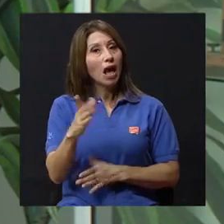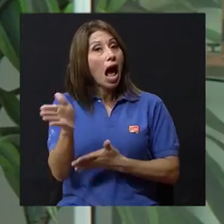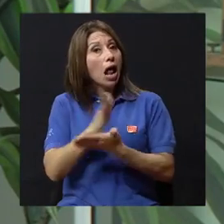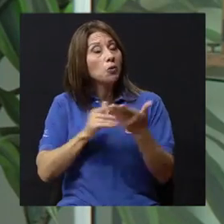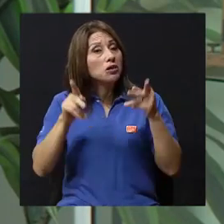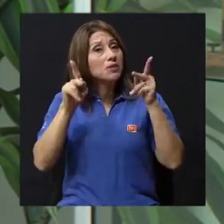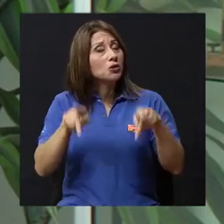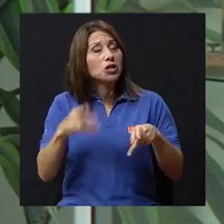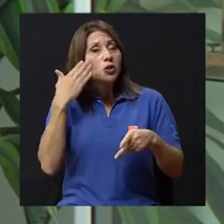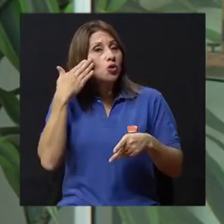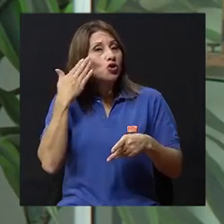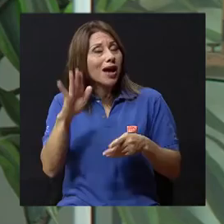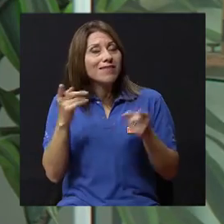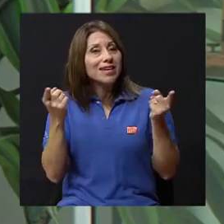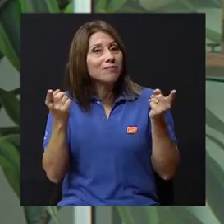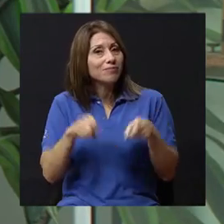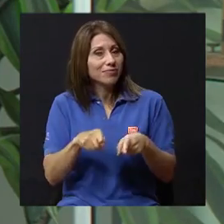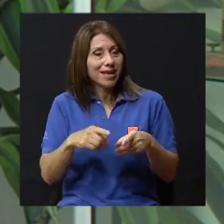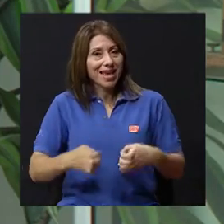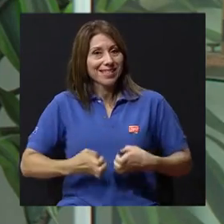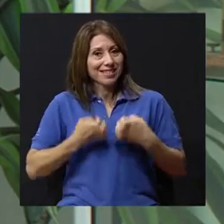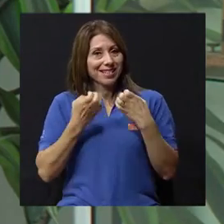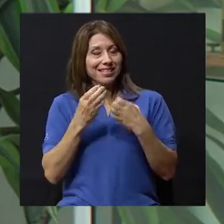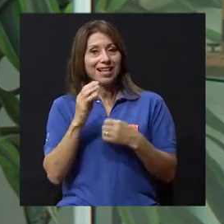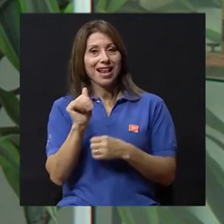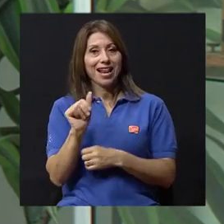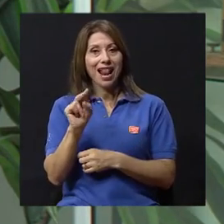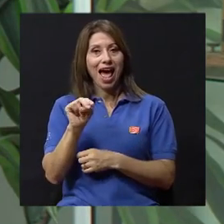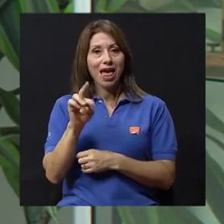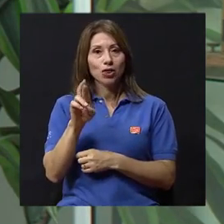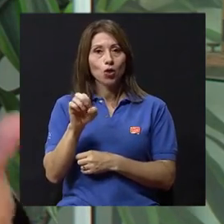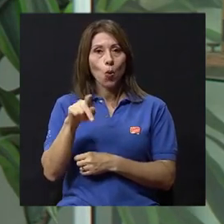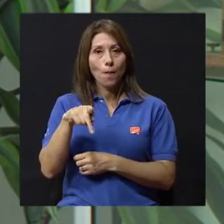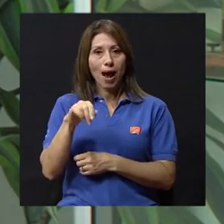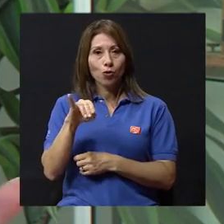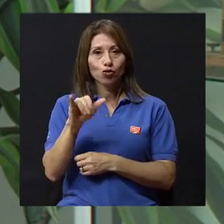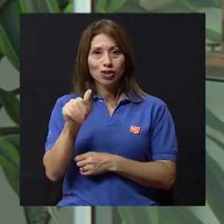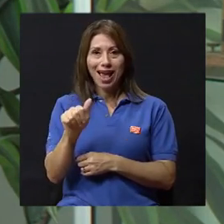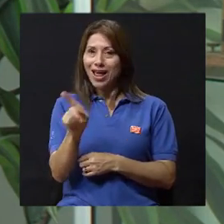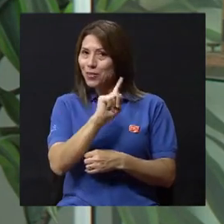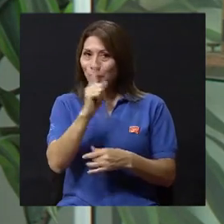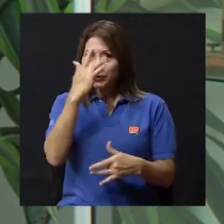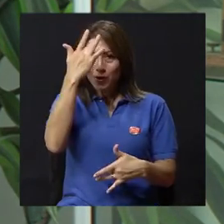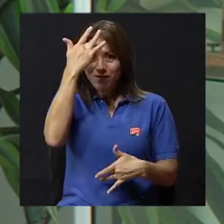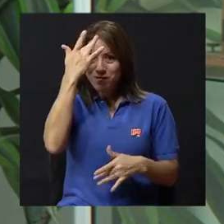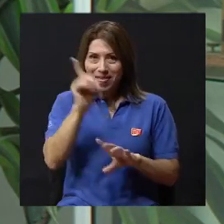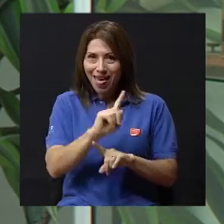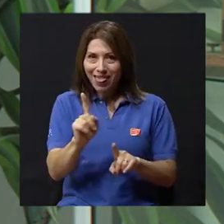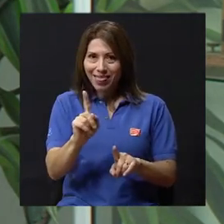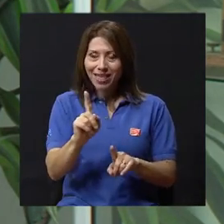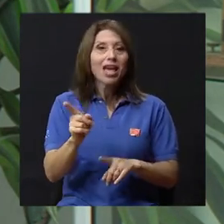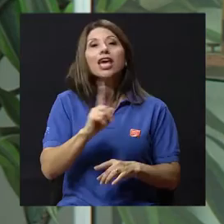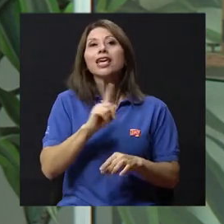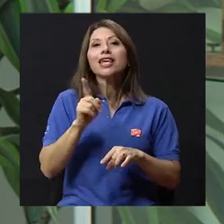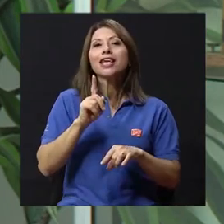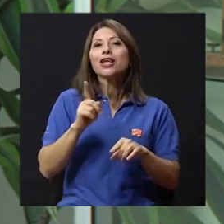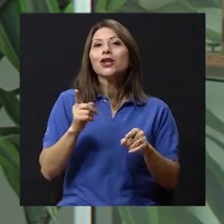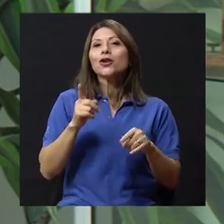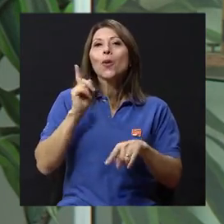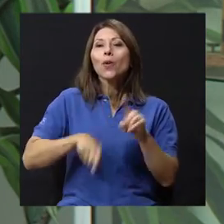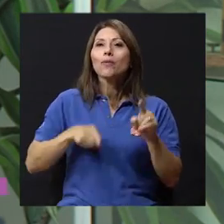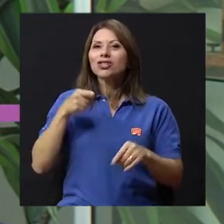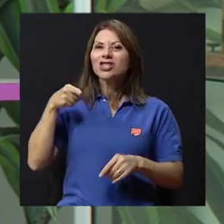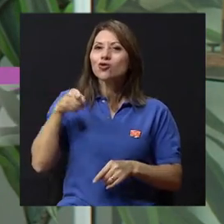siquiera saben que existe la tal andropausia. Bueno, ya les dije, ni es una enfermedad, ni es algo por lo cual insultar, porque